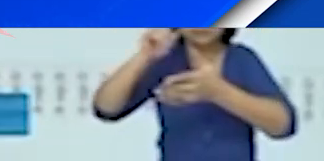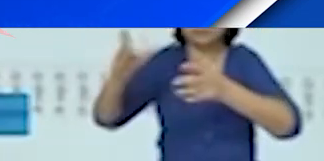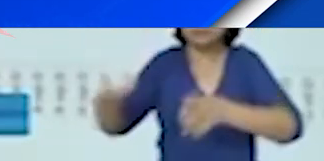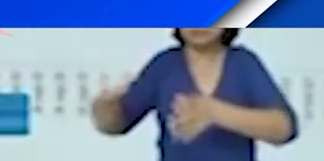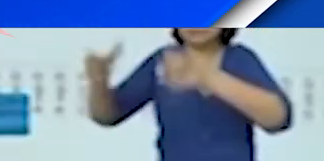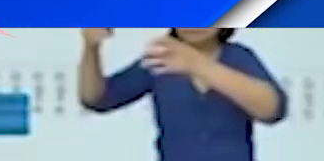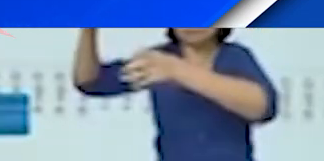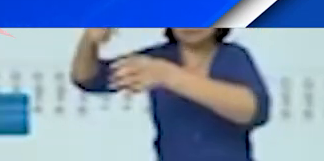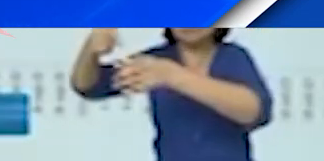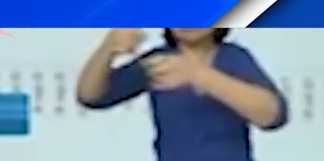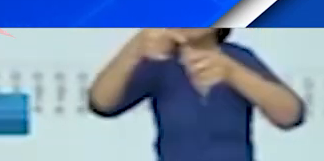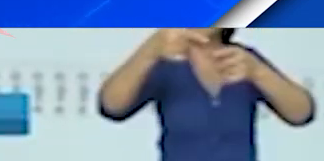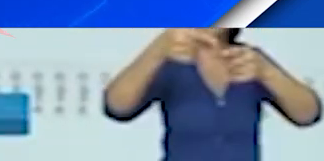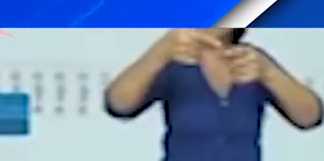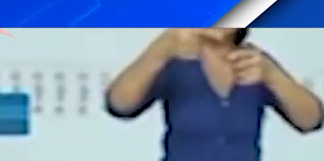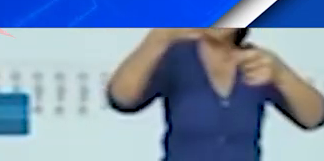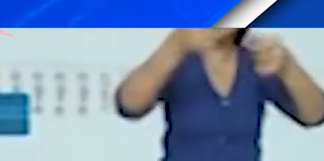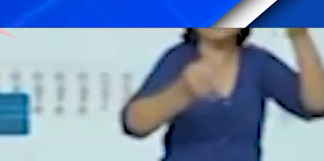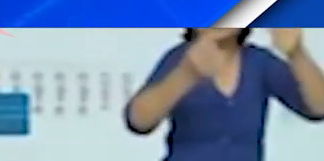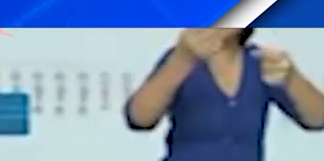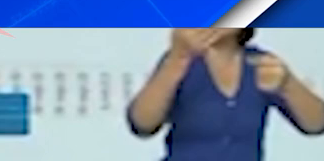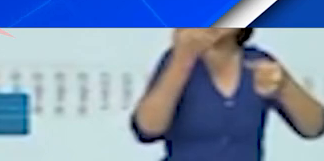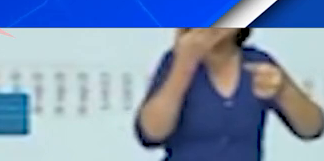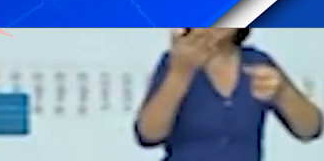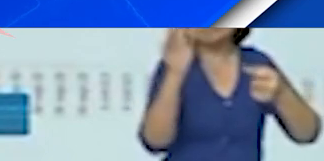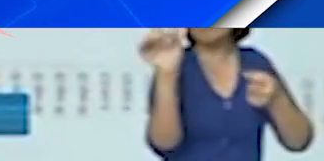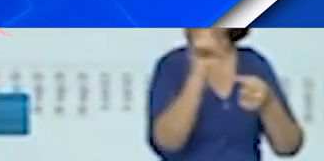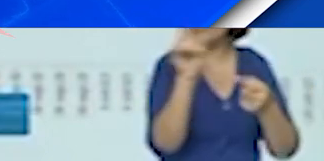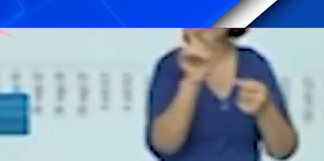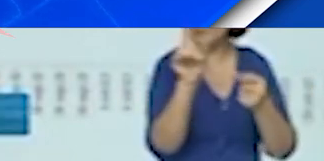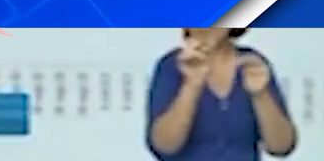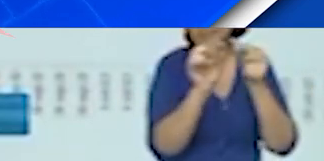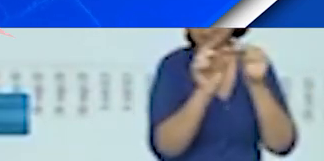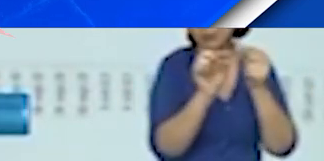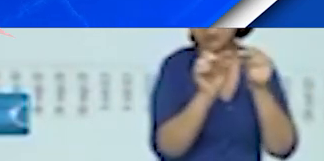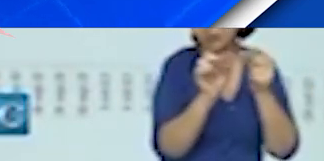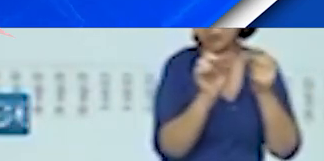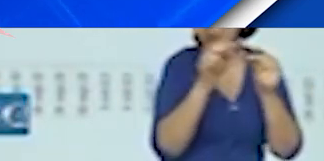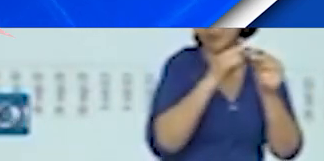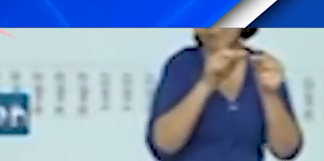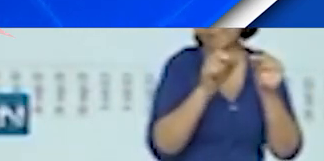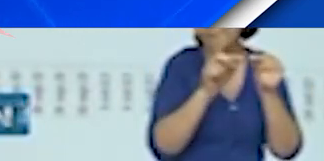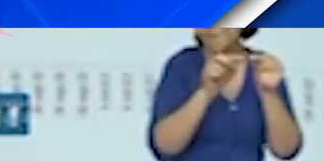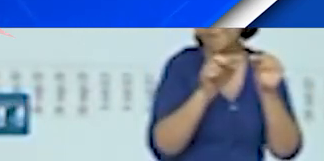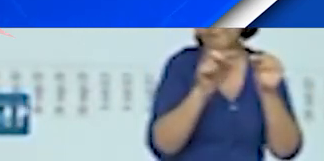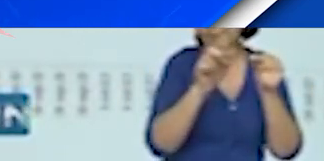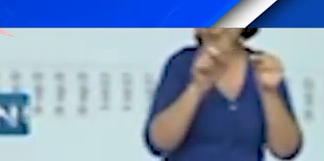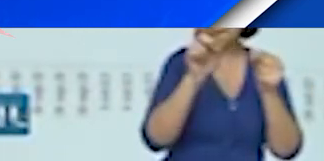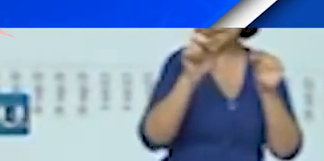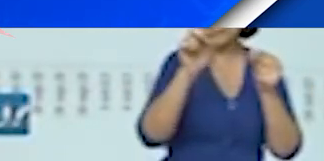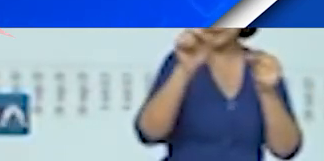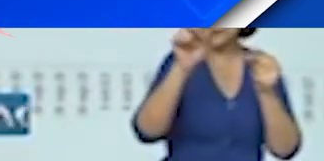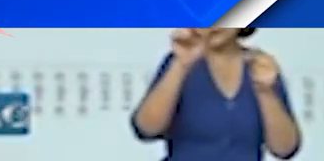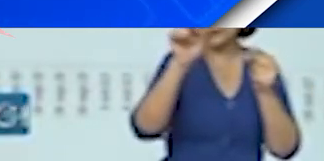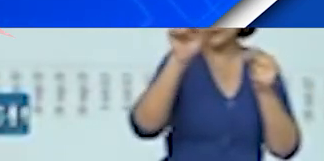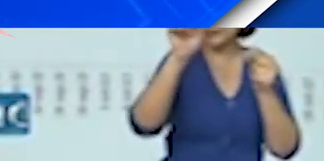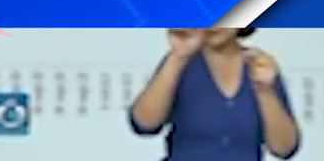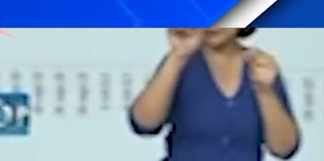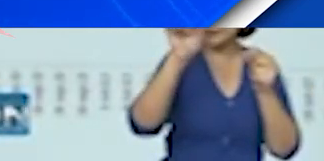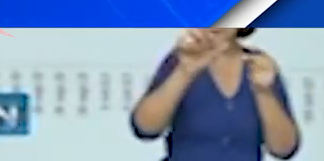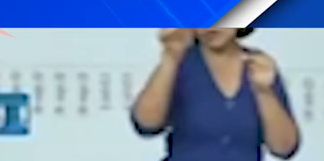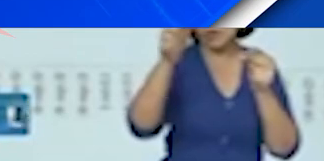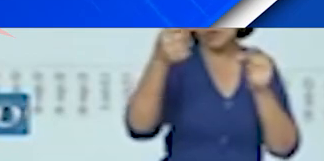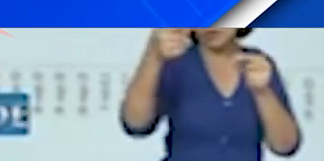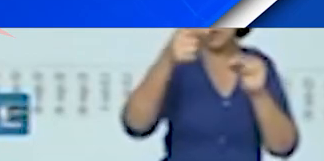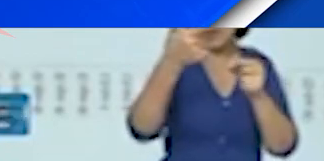esté estable el crudo, todo el otro derivado debería también estar estable. Sin embargo, miramos una abertura, que el precio del diésel ha seguido incrementándose y también